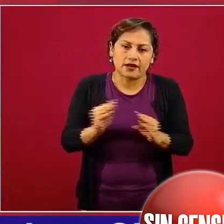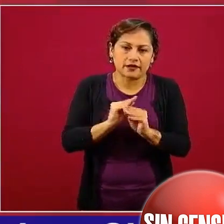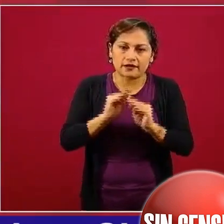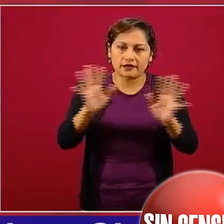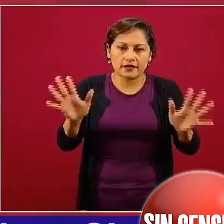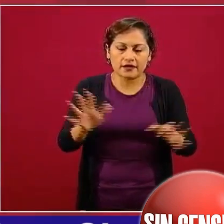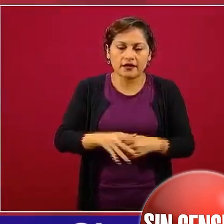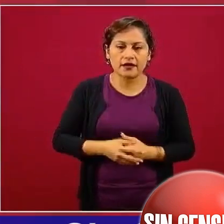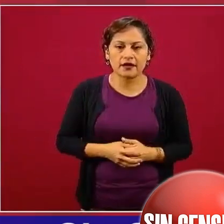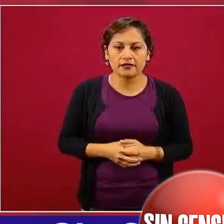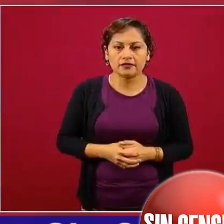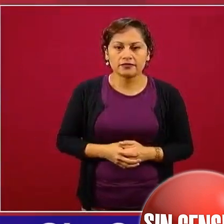de los